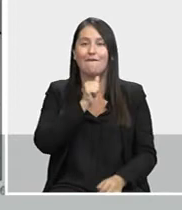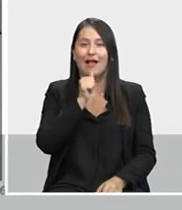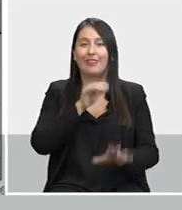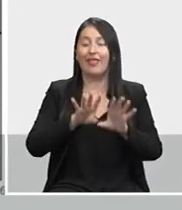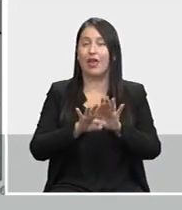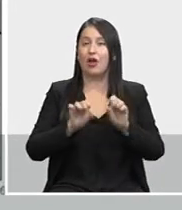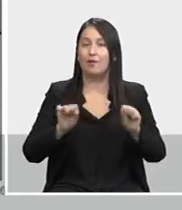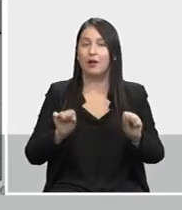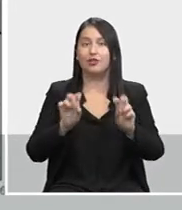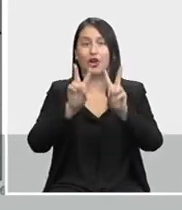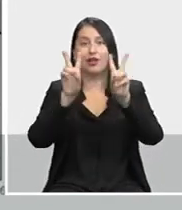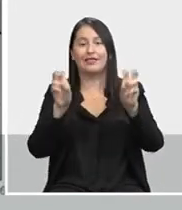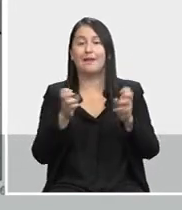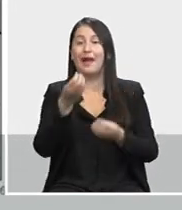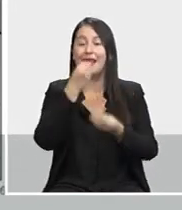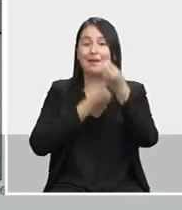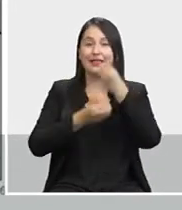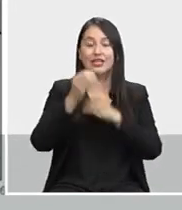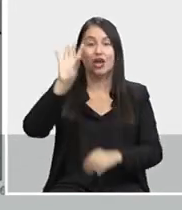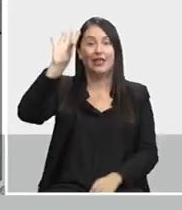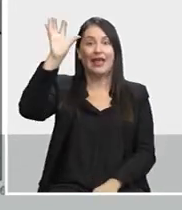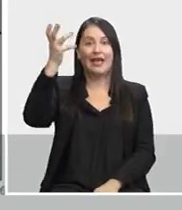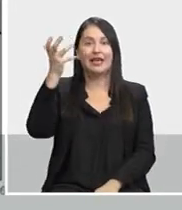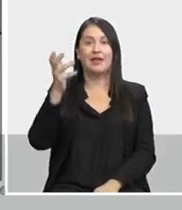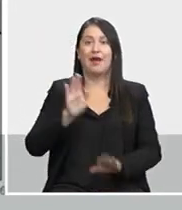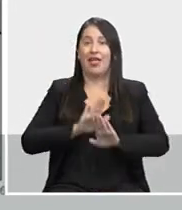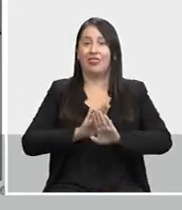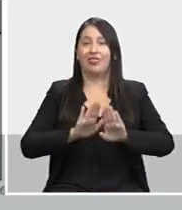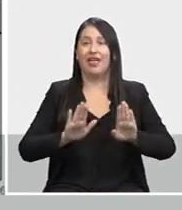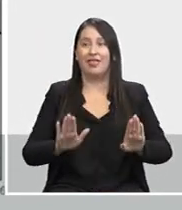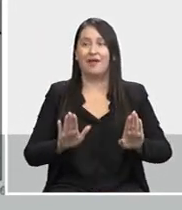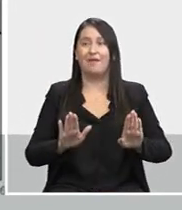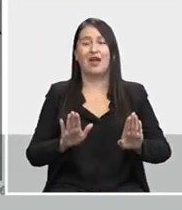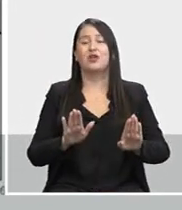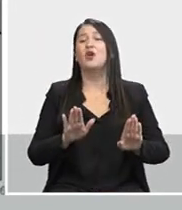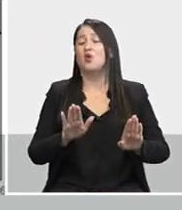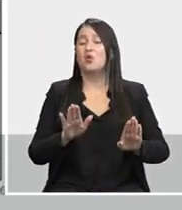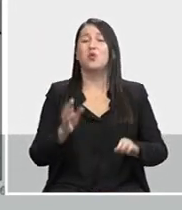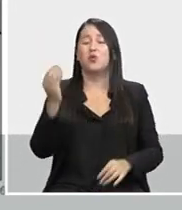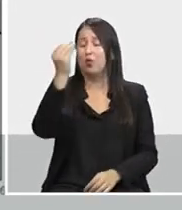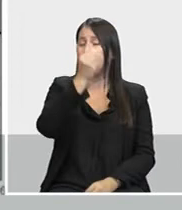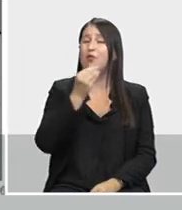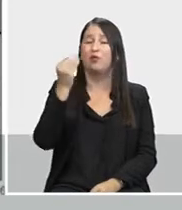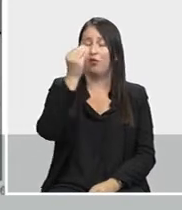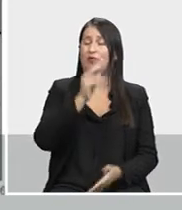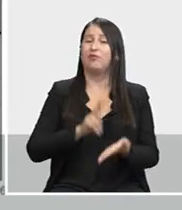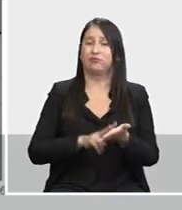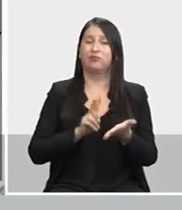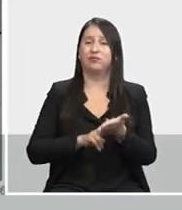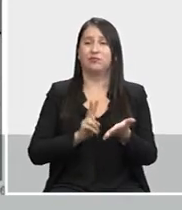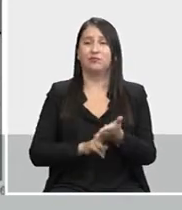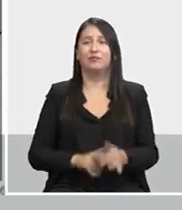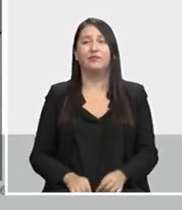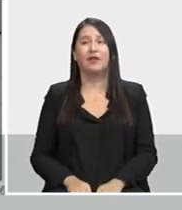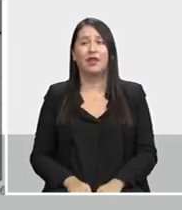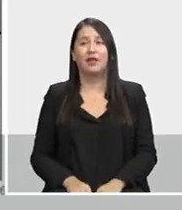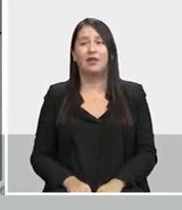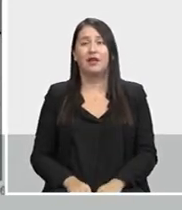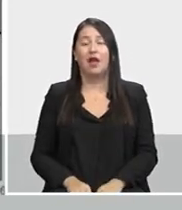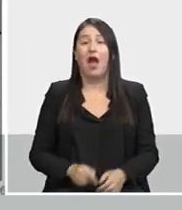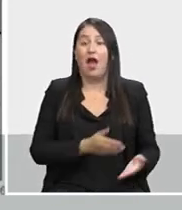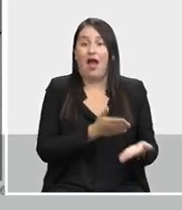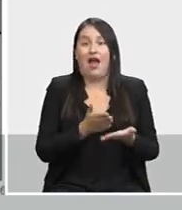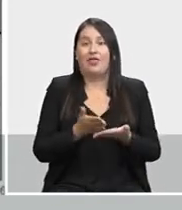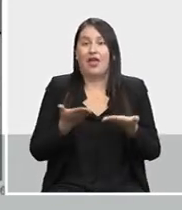en torno a la alimentación y el clima no es más que una gran bandera roja y realmente preocupante. A estas alturas,